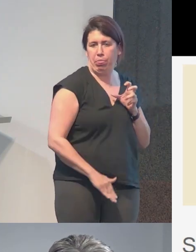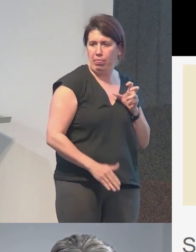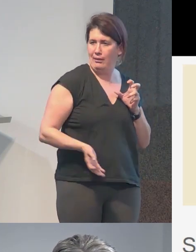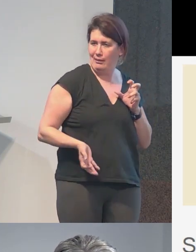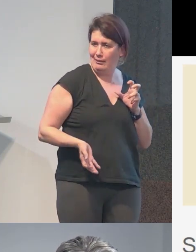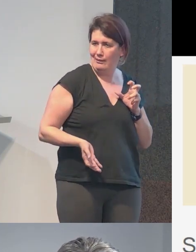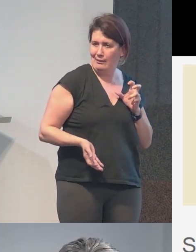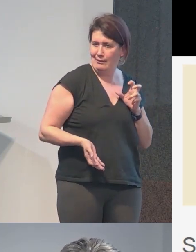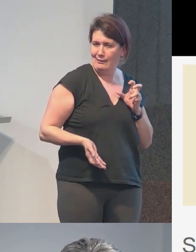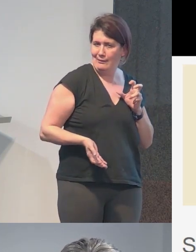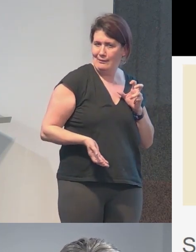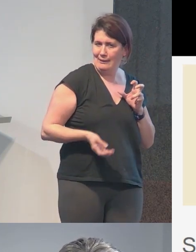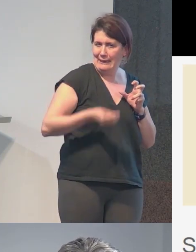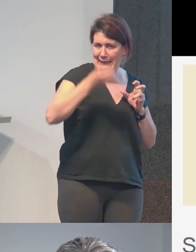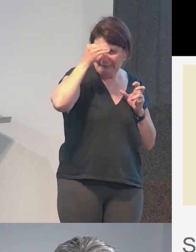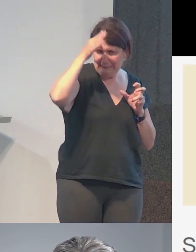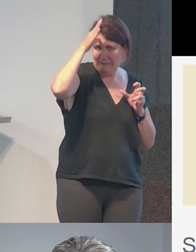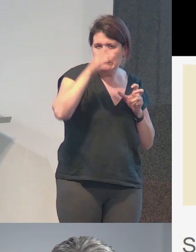artificial?